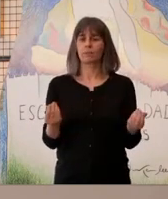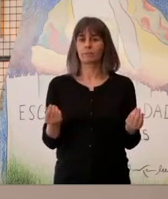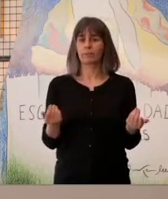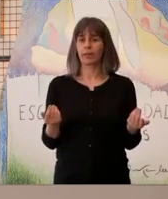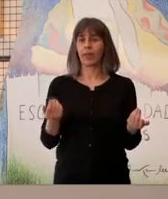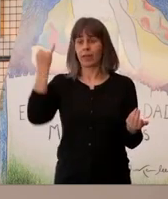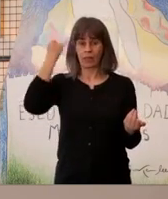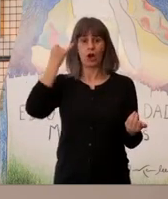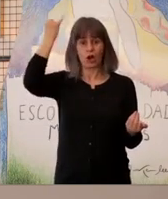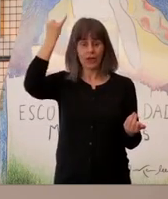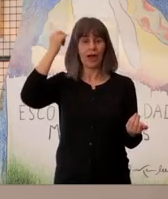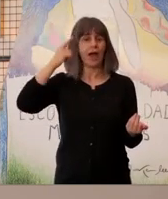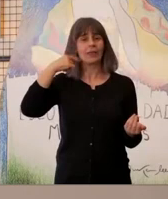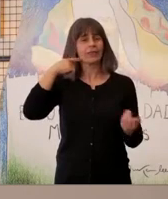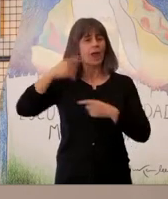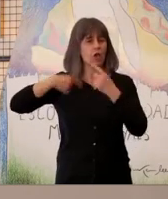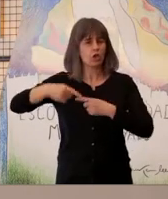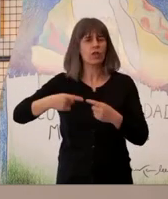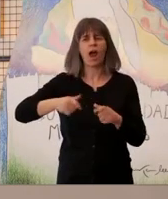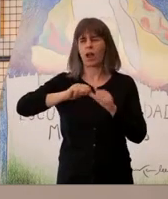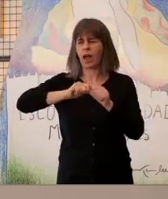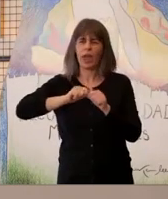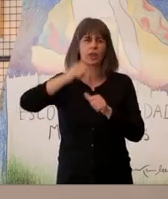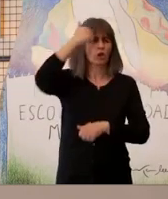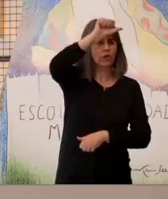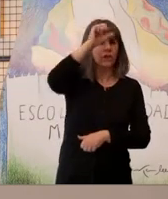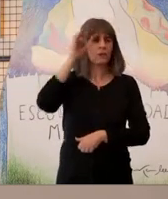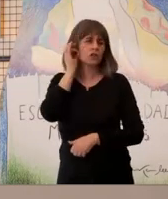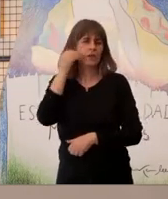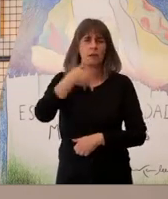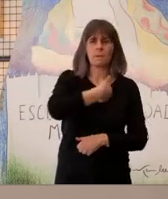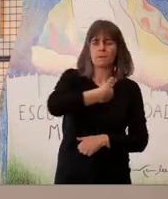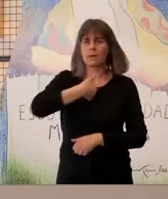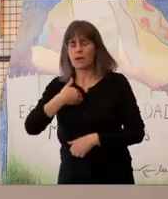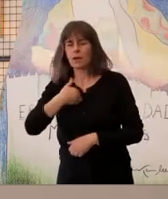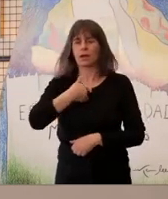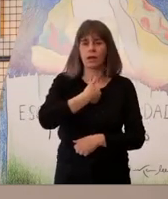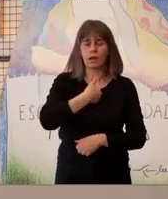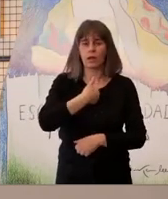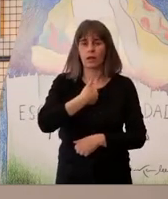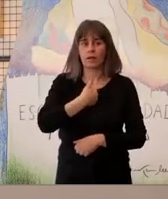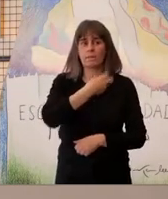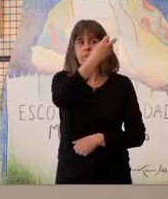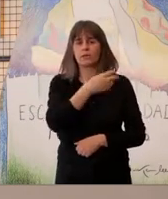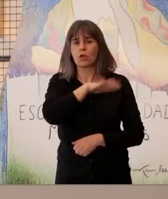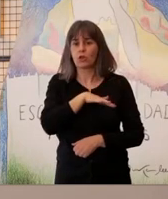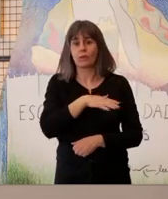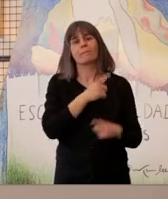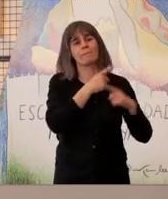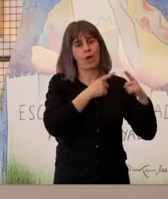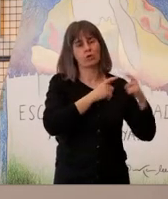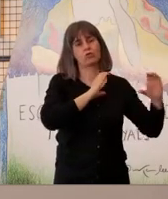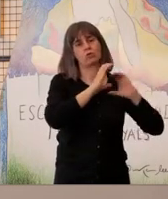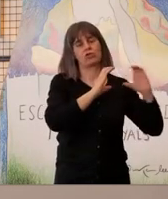ideología tradicional de los géneros de si eres niños y eres niña y tal sobre todo de los medios de comunicación pero